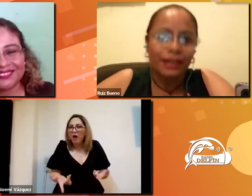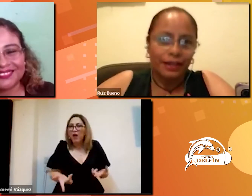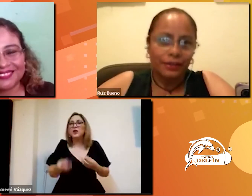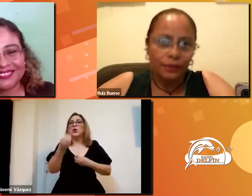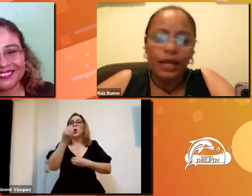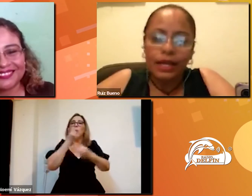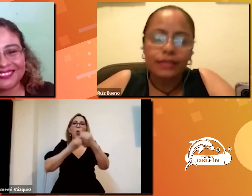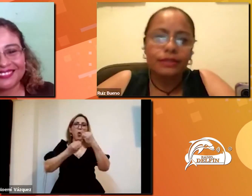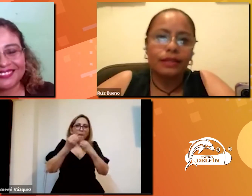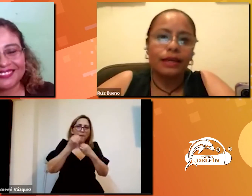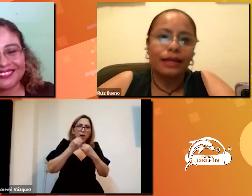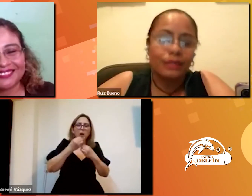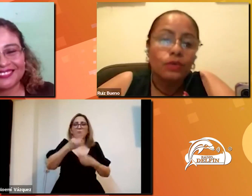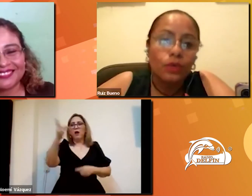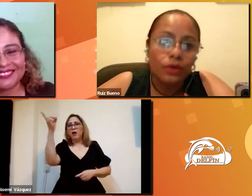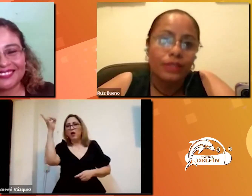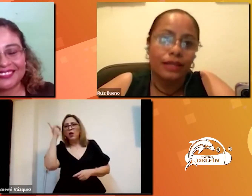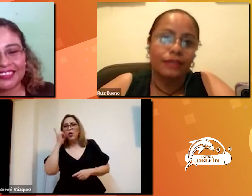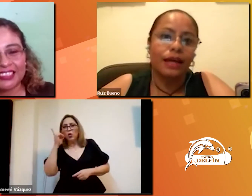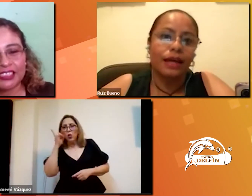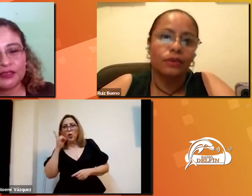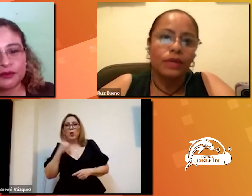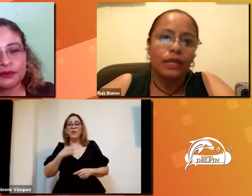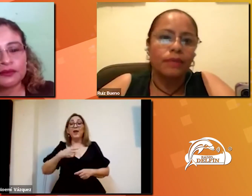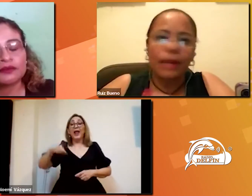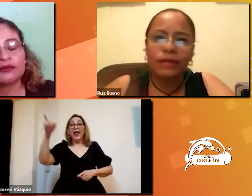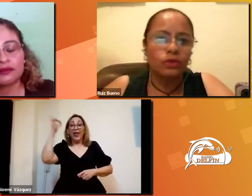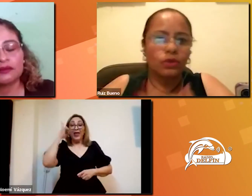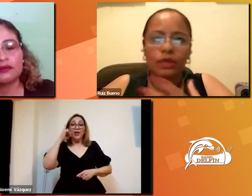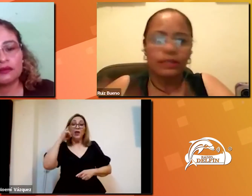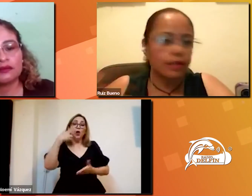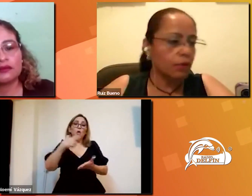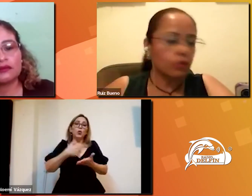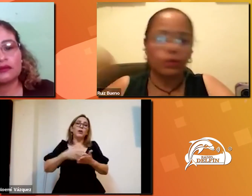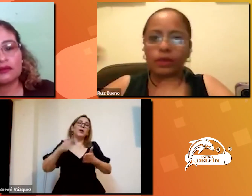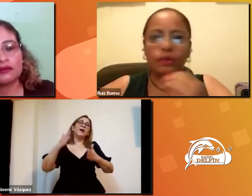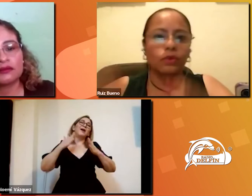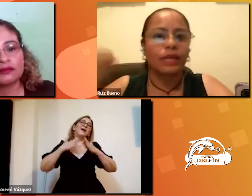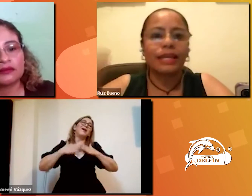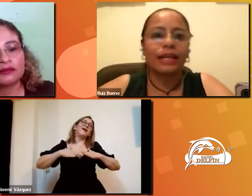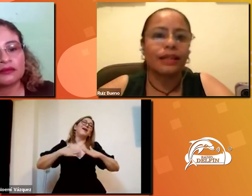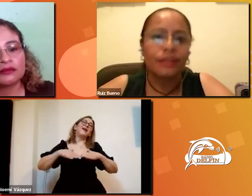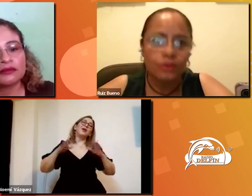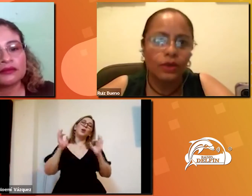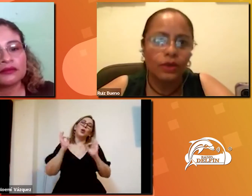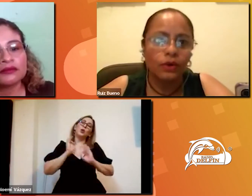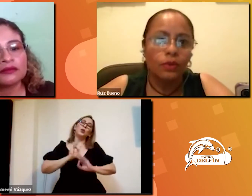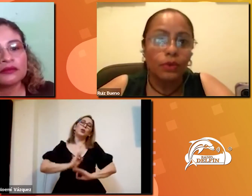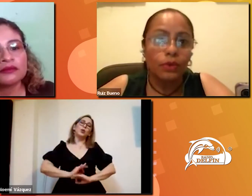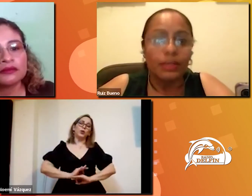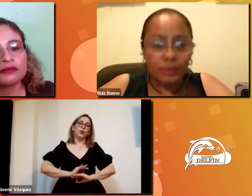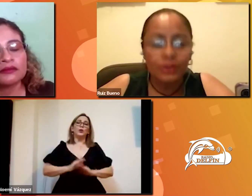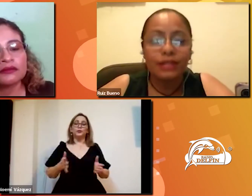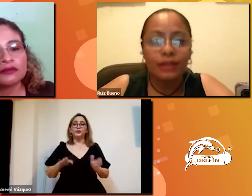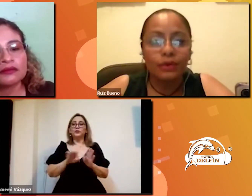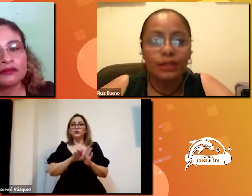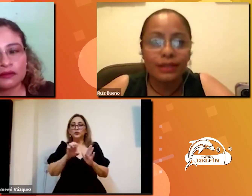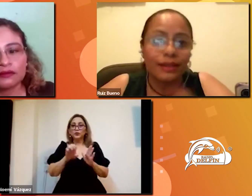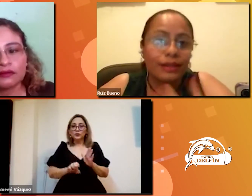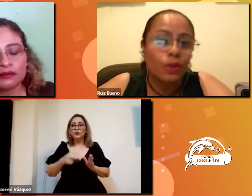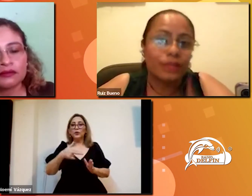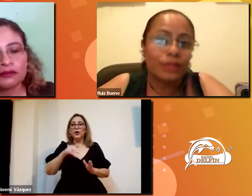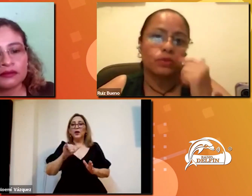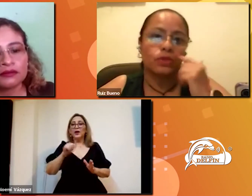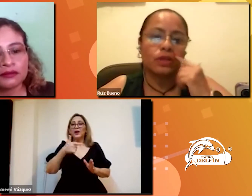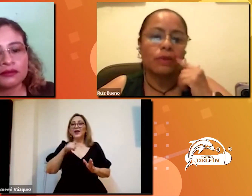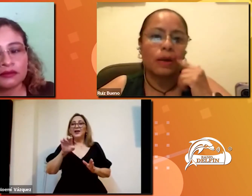Comer, dormir, ¿no? Que sea un sueño descansado. Y para esto yo les hablo de toda una higiene del sueño, porque a las personas ya con ansiedad